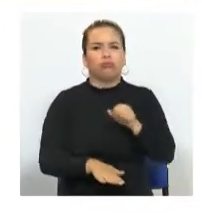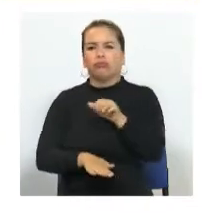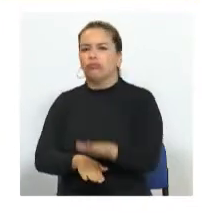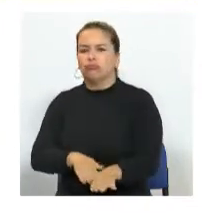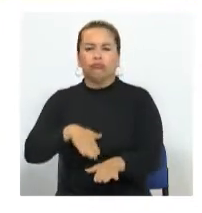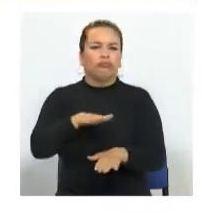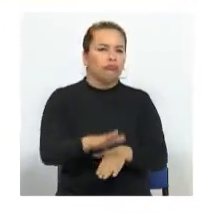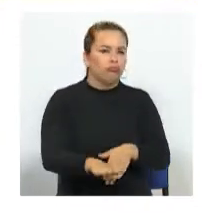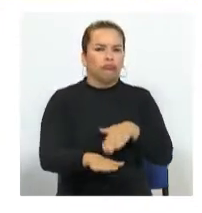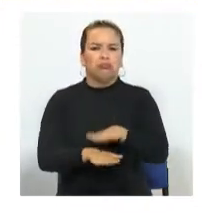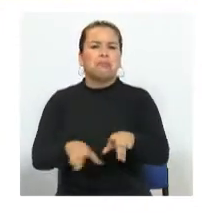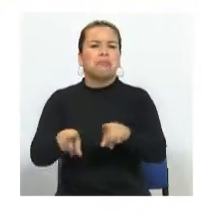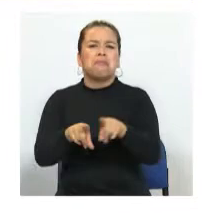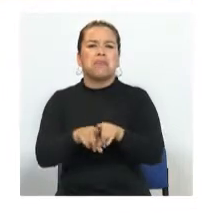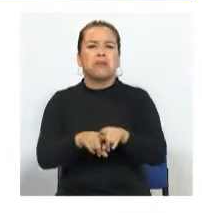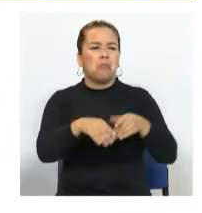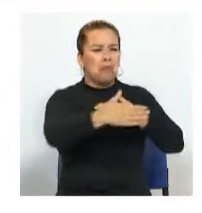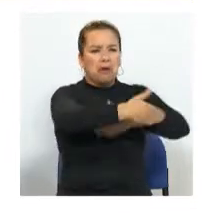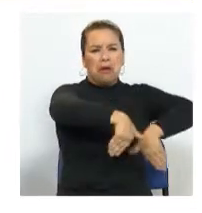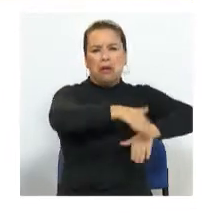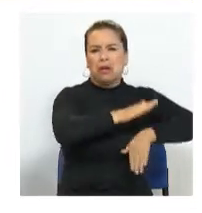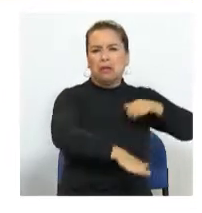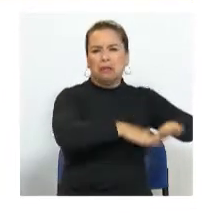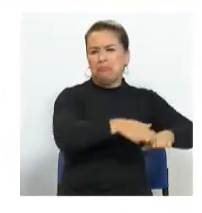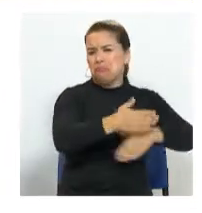que caminar en la calle, absolutamente igual.